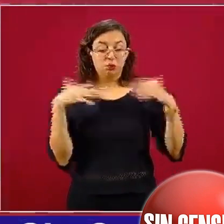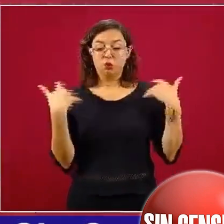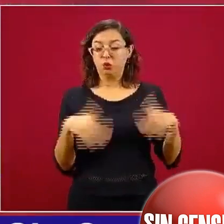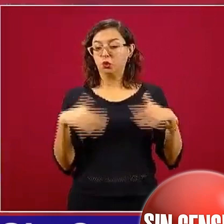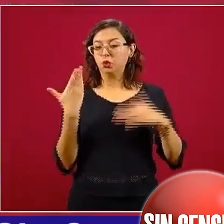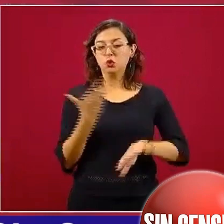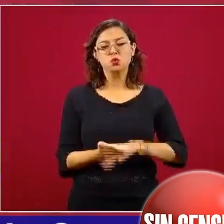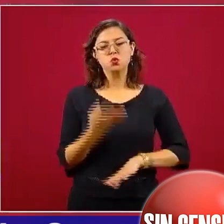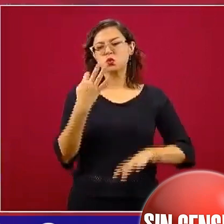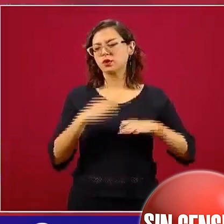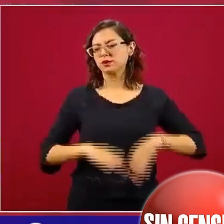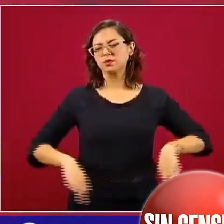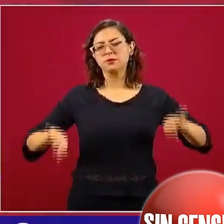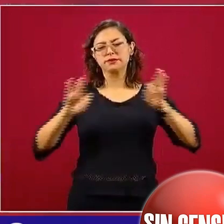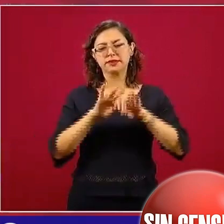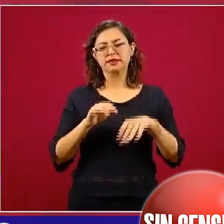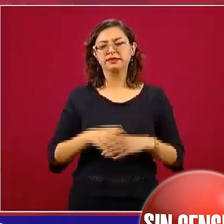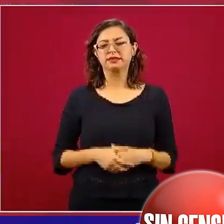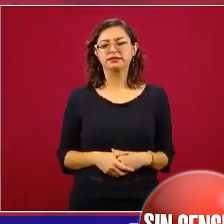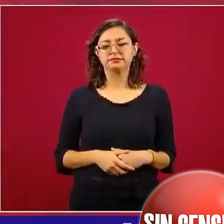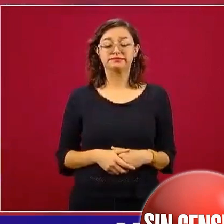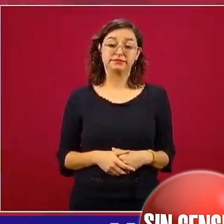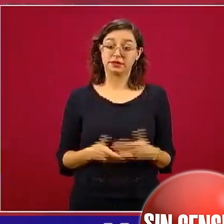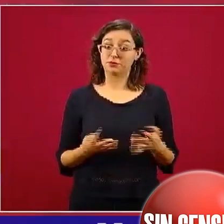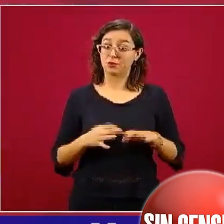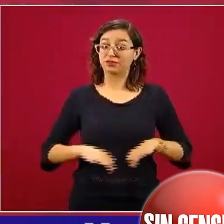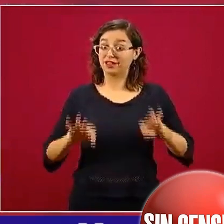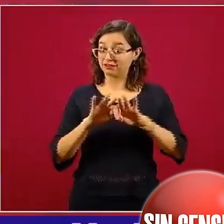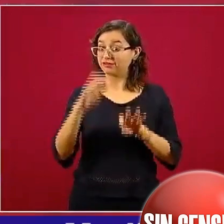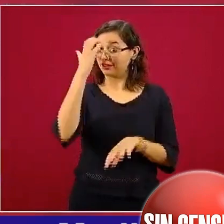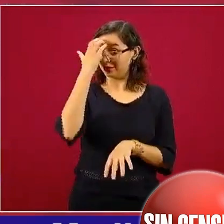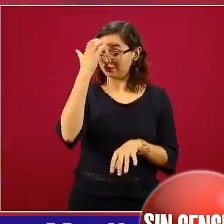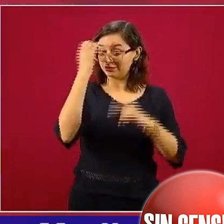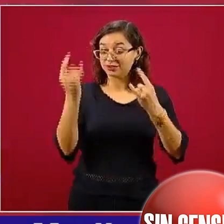Fíjense lo que es la historia.